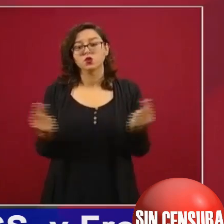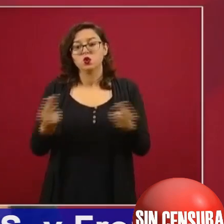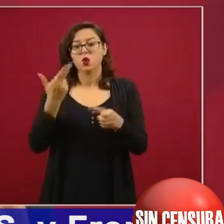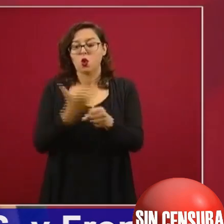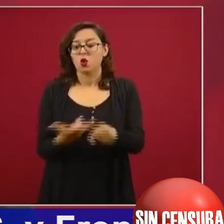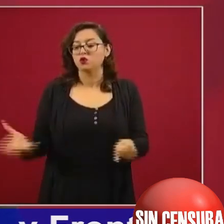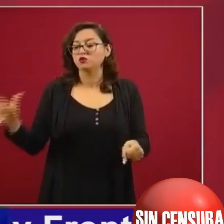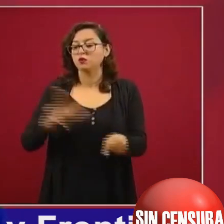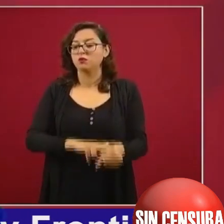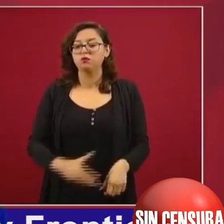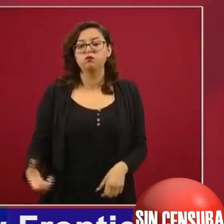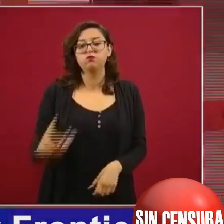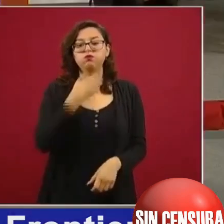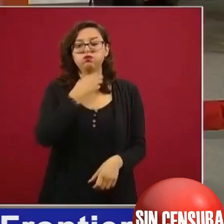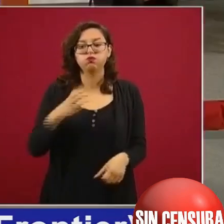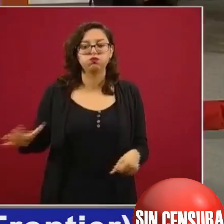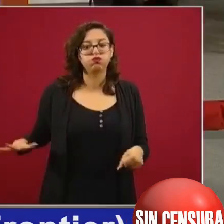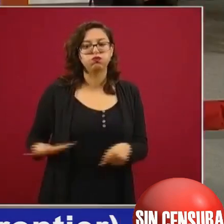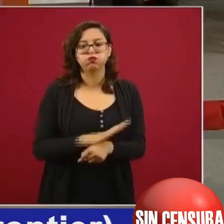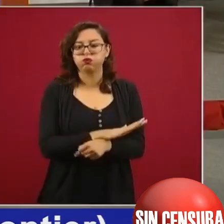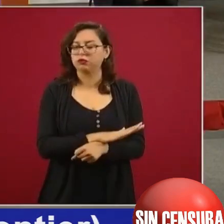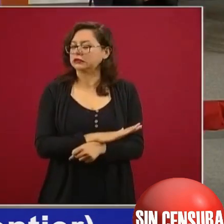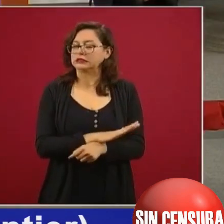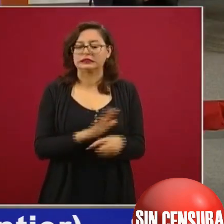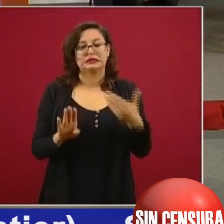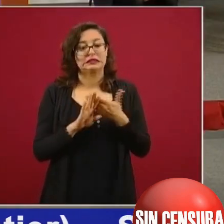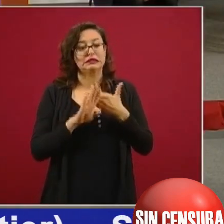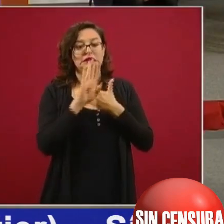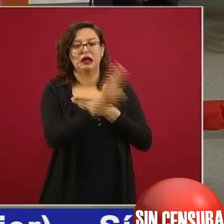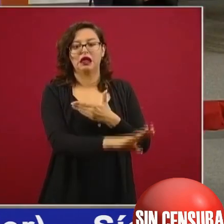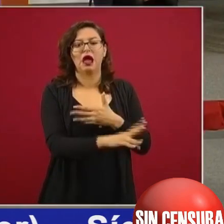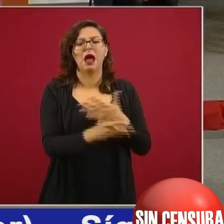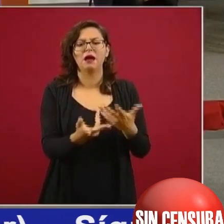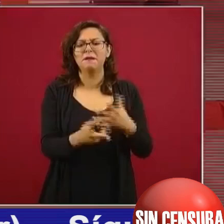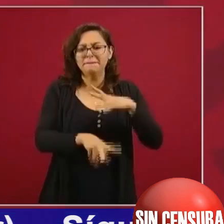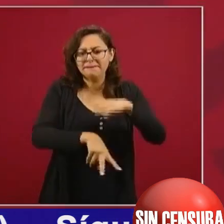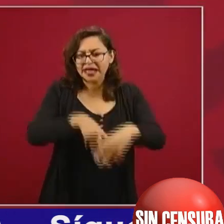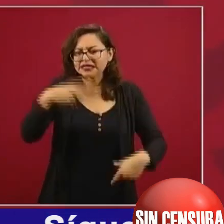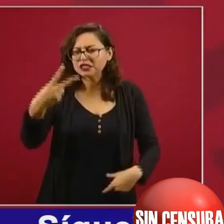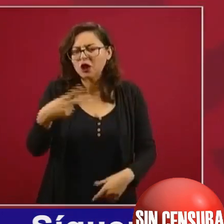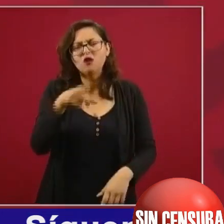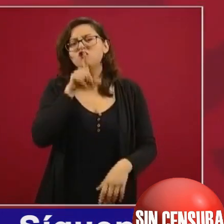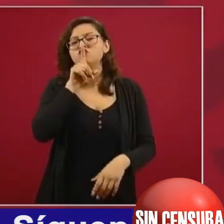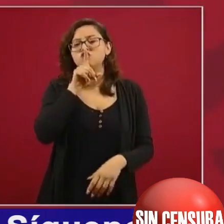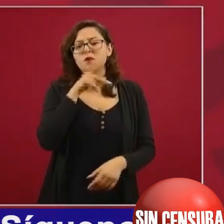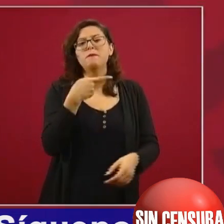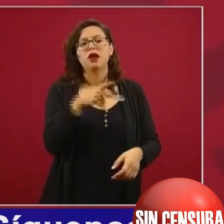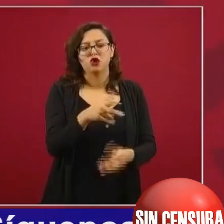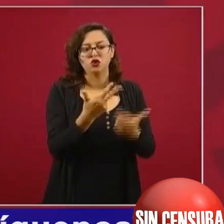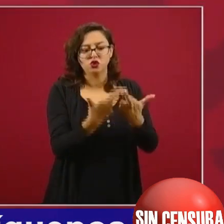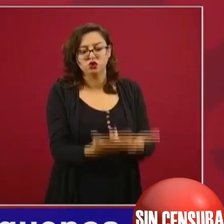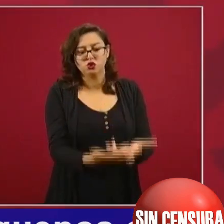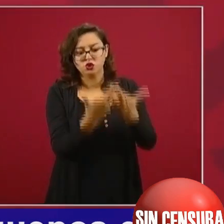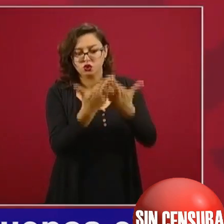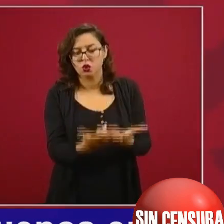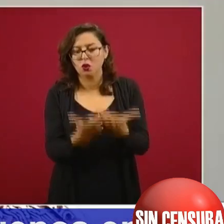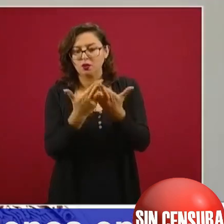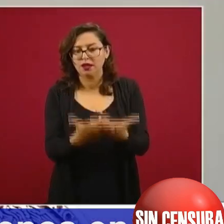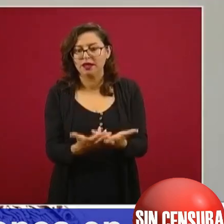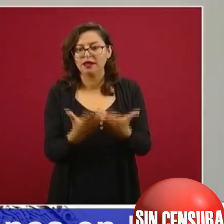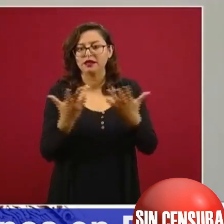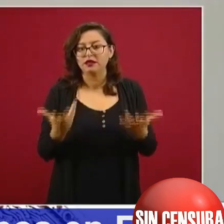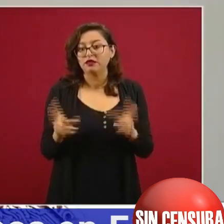hospitales, no por el hecho mismo de que estén vacíos, sino por el hecho de que estén disponibles. Es evidente que no se trata de una